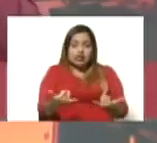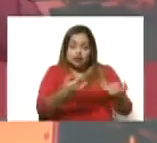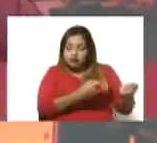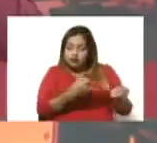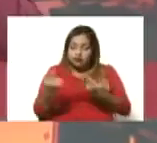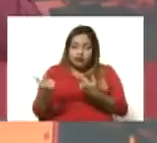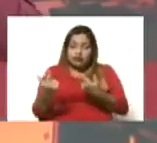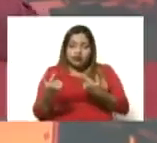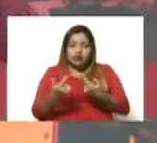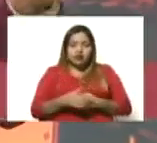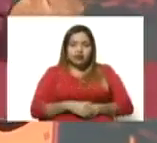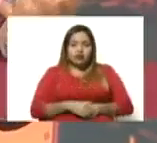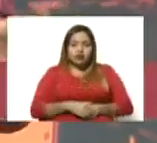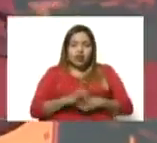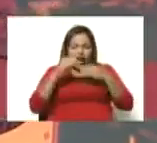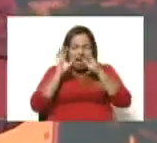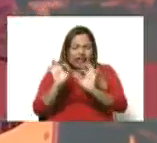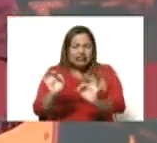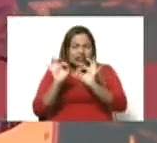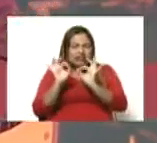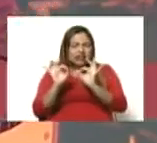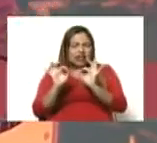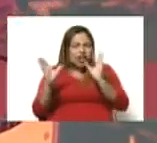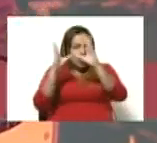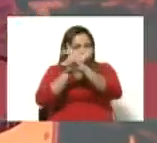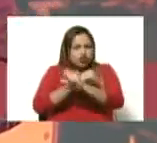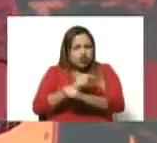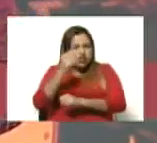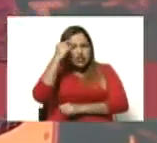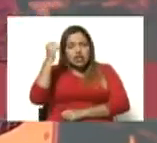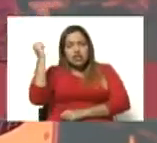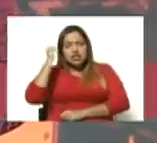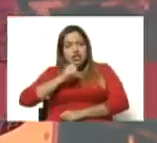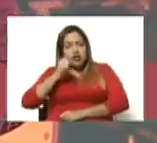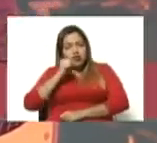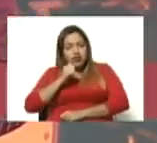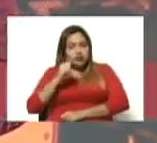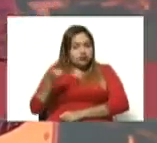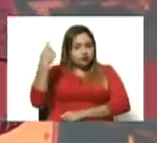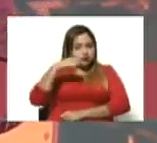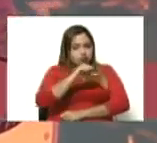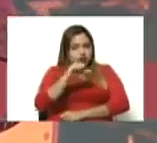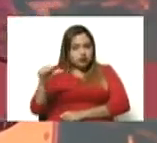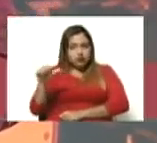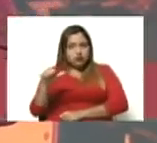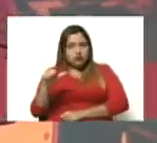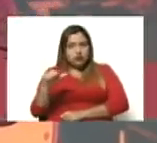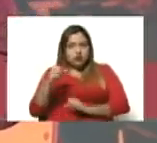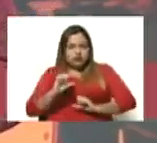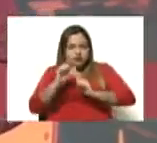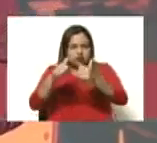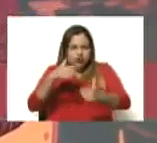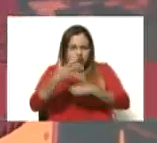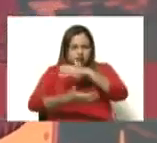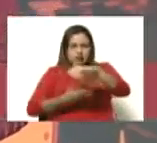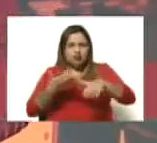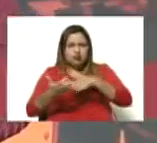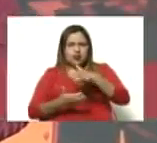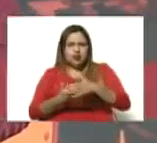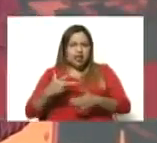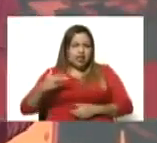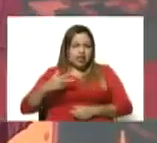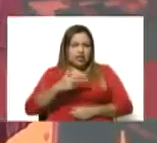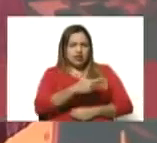movilizado con bastante énfasis desde la noche del día sábado de la semana pasada, cuando ocurrió la situación en